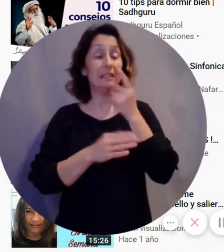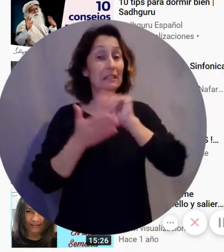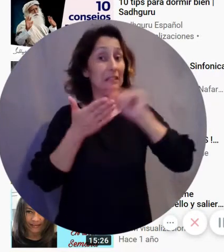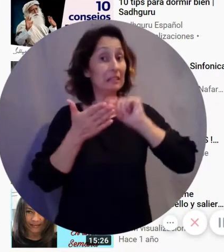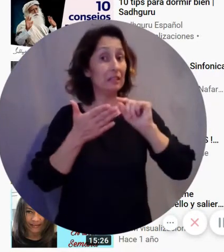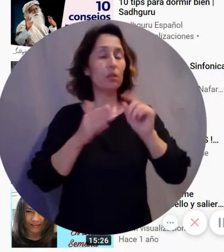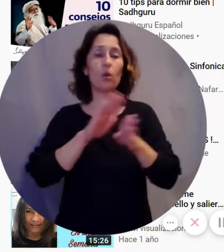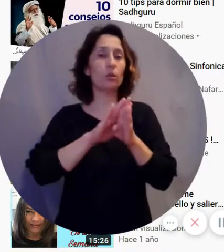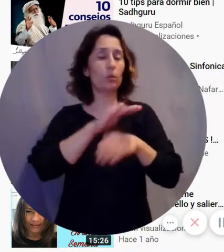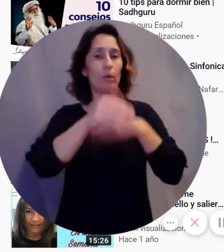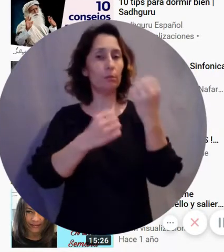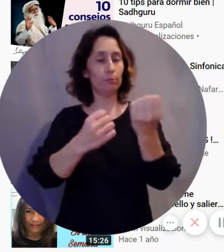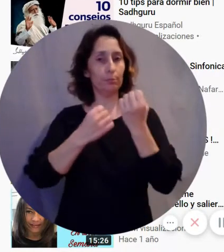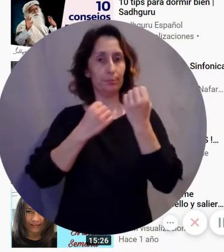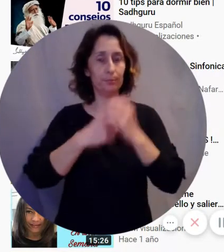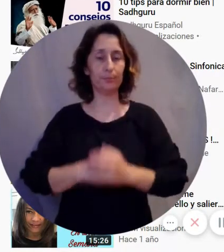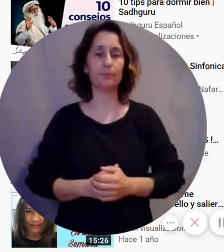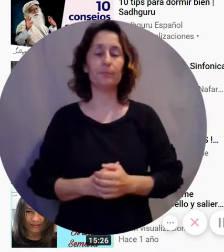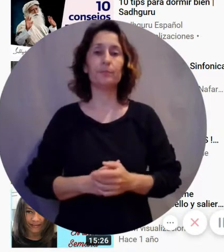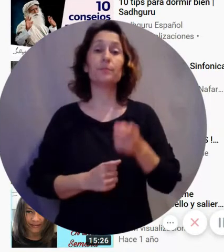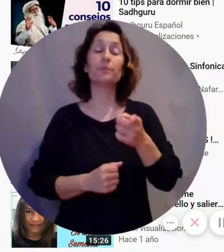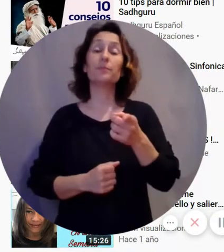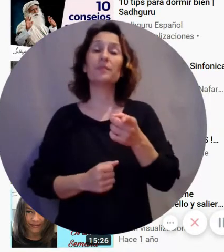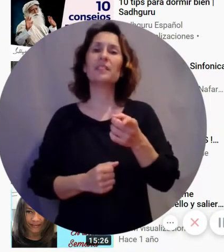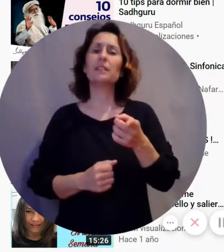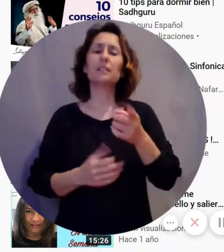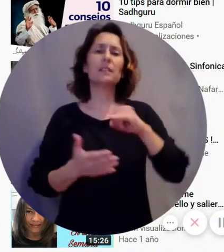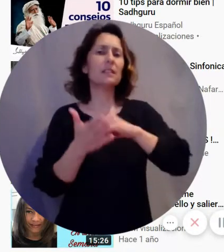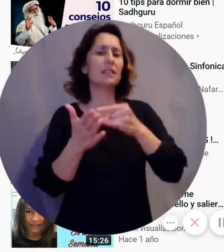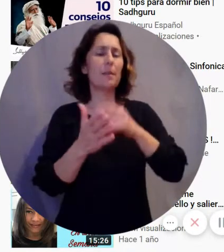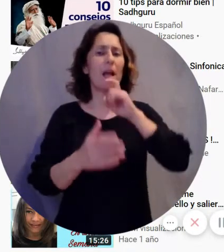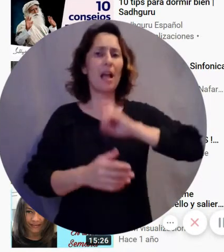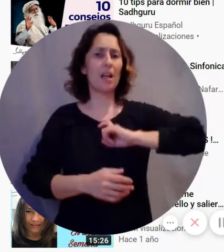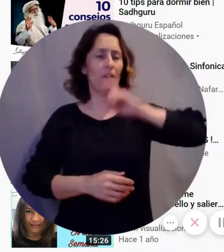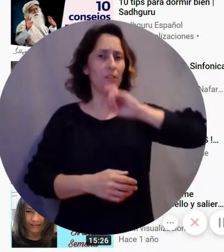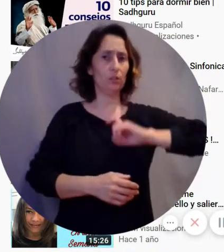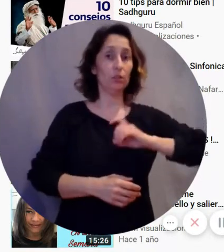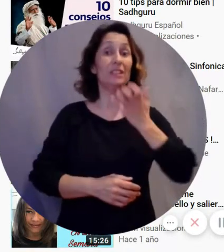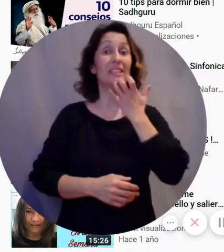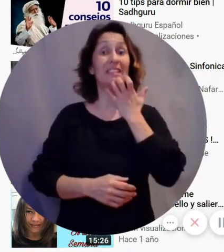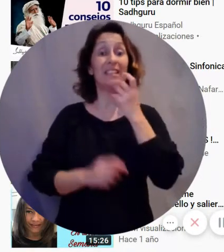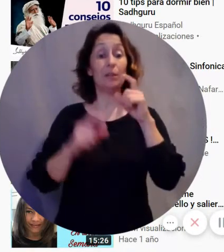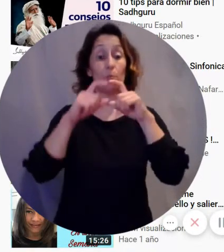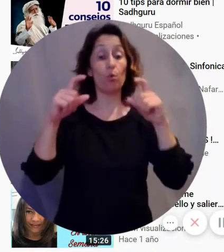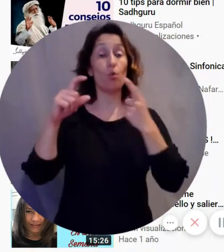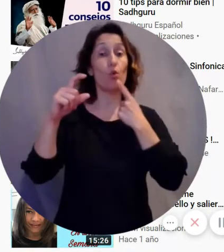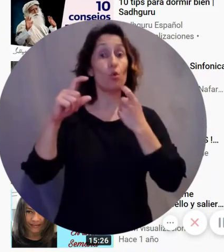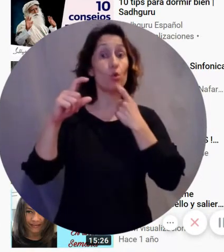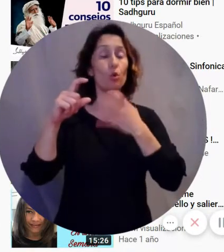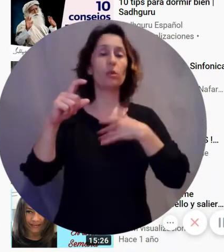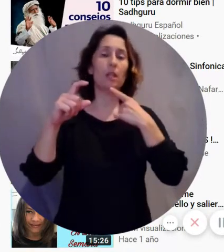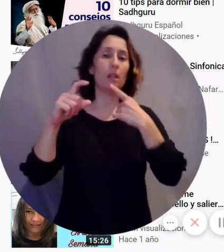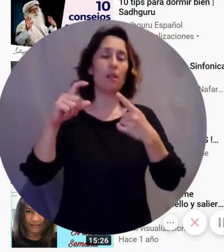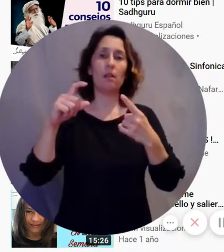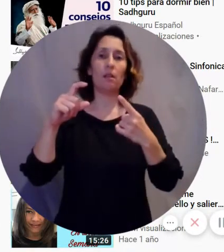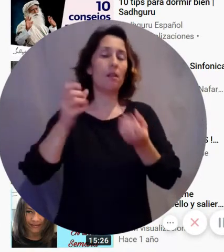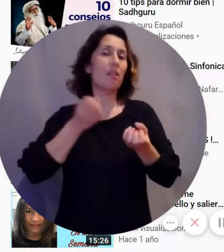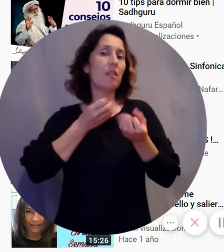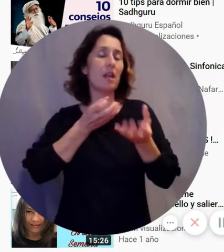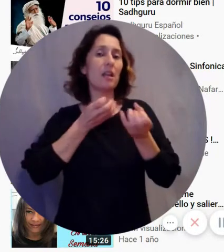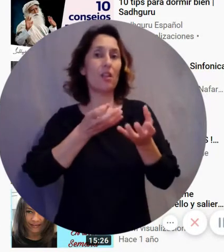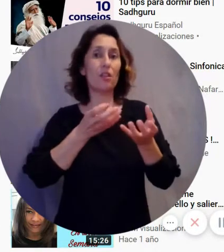el programa contiene un sistema de avisos. Si el error es de color rojo, significa que no podemos continuar con la declaración si no lo